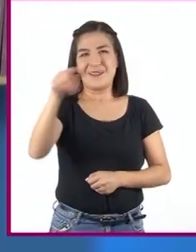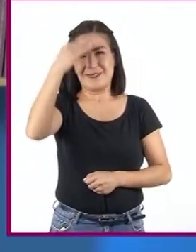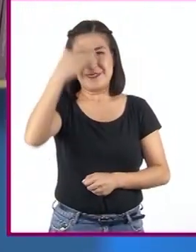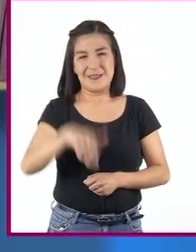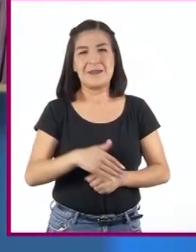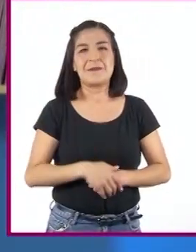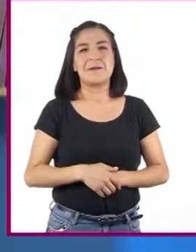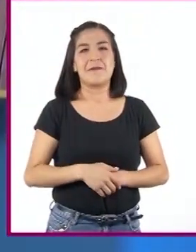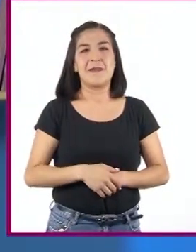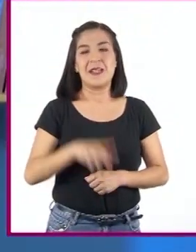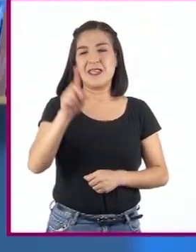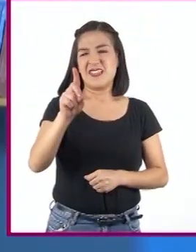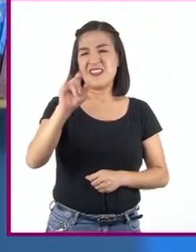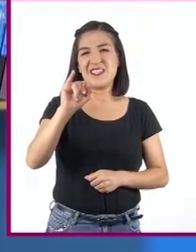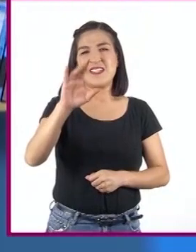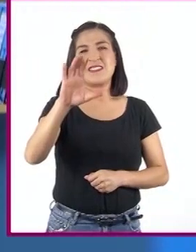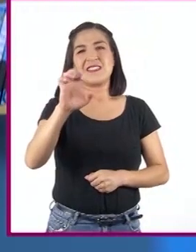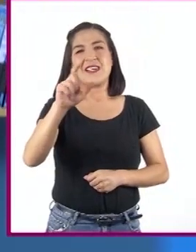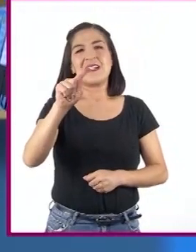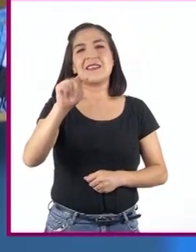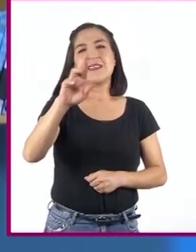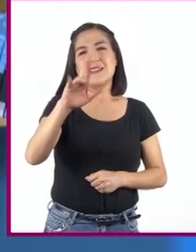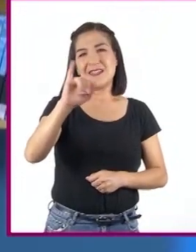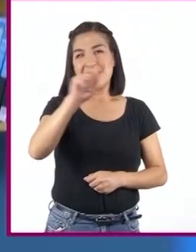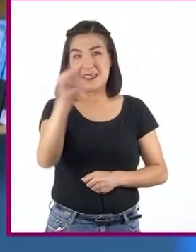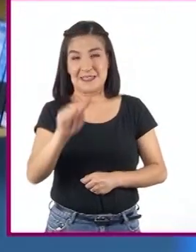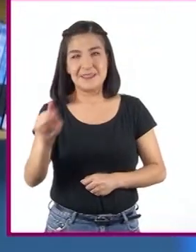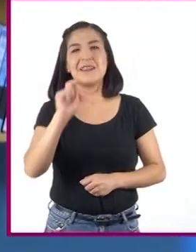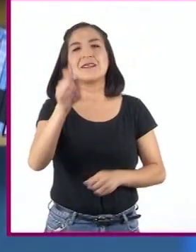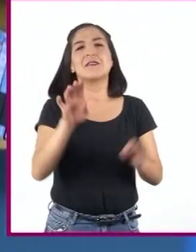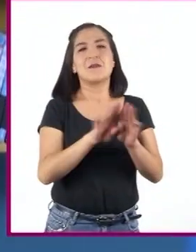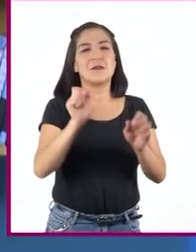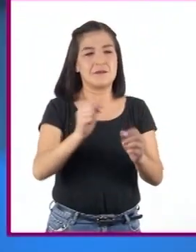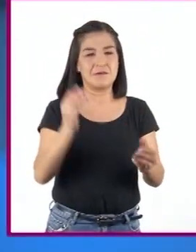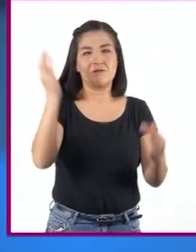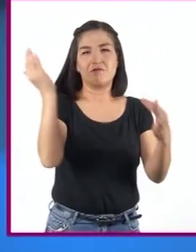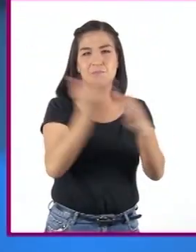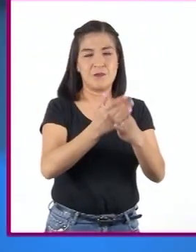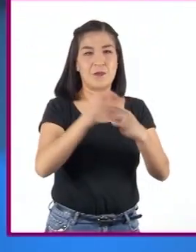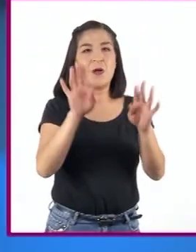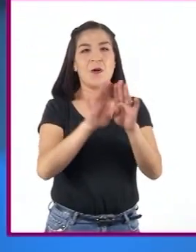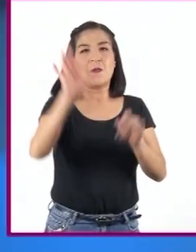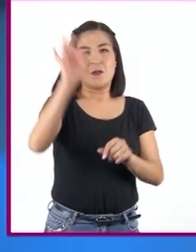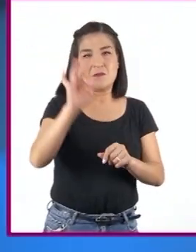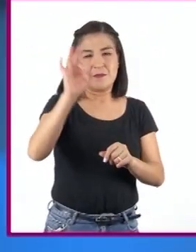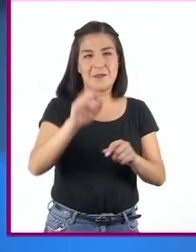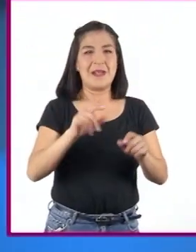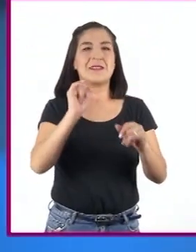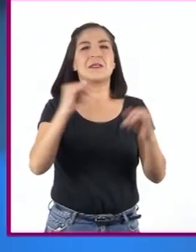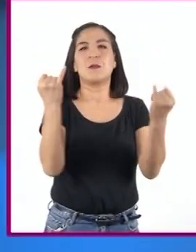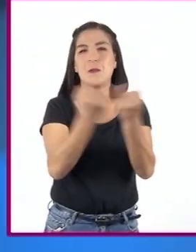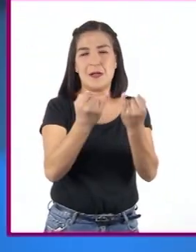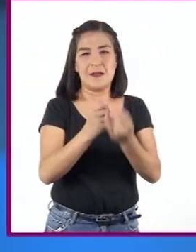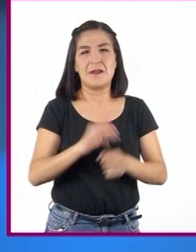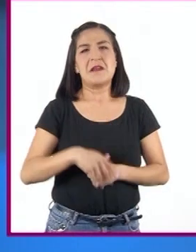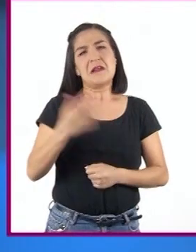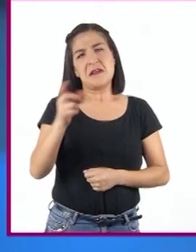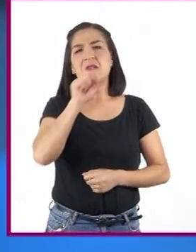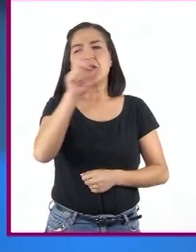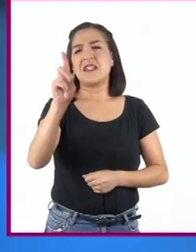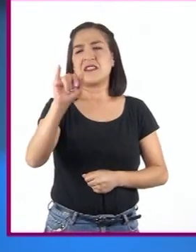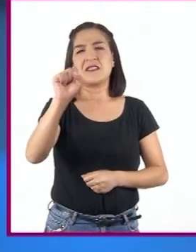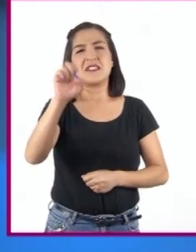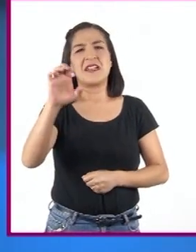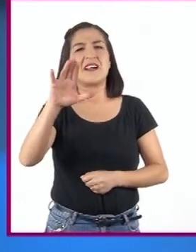ejemplo, la bisectriz divide al ángulo en 2 partes iguales. Pueden ocupar la palabra bisecar sabiendo